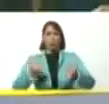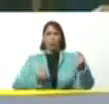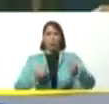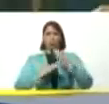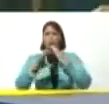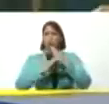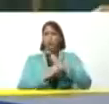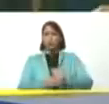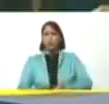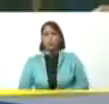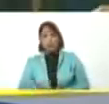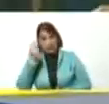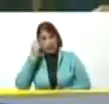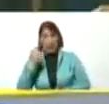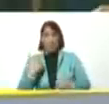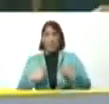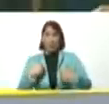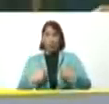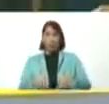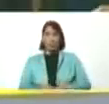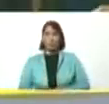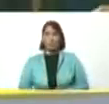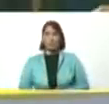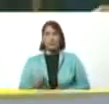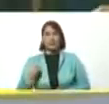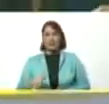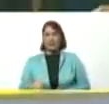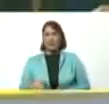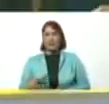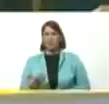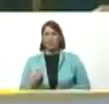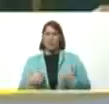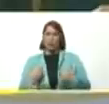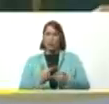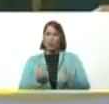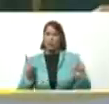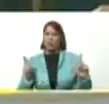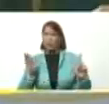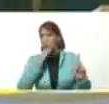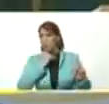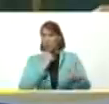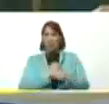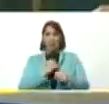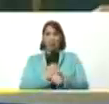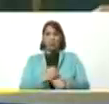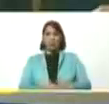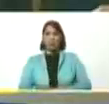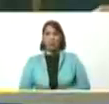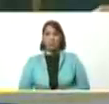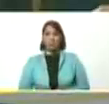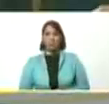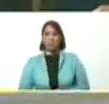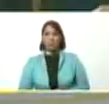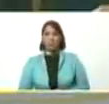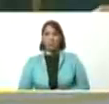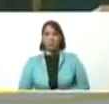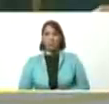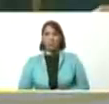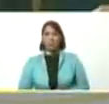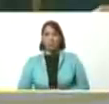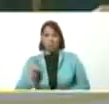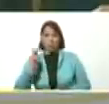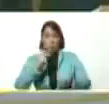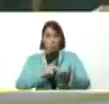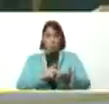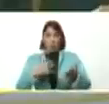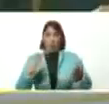Era miércoles. Yo tenía ese miércoles libre, no tenía trabajo. Y fui con